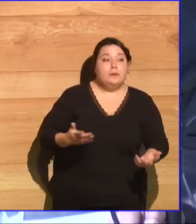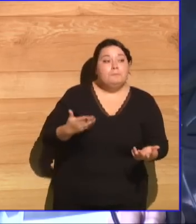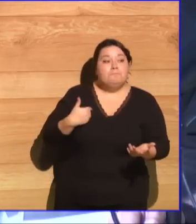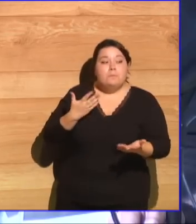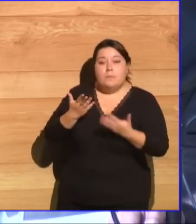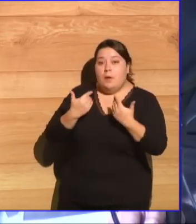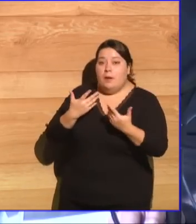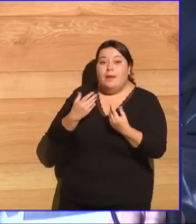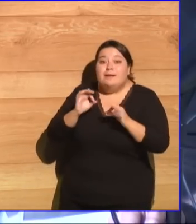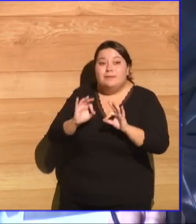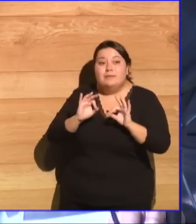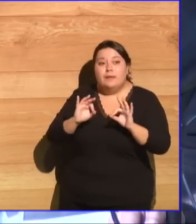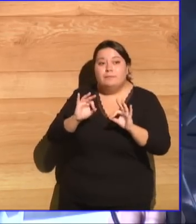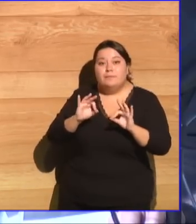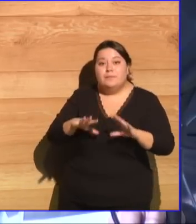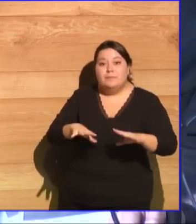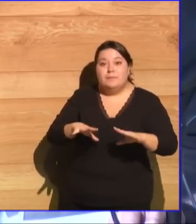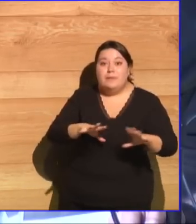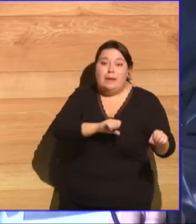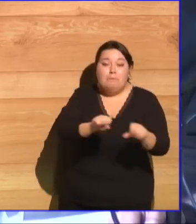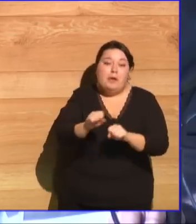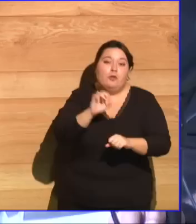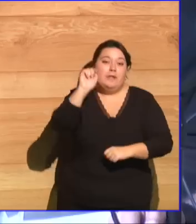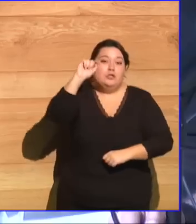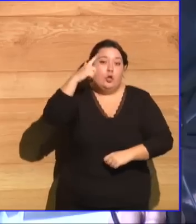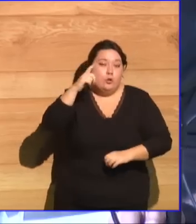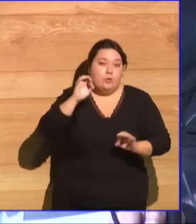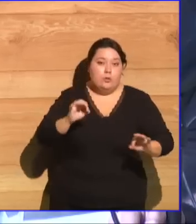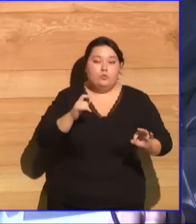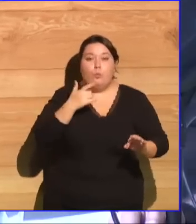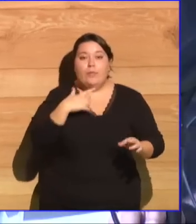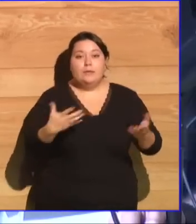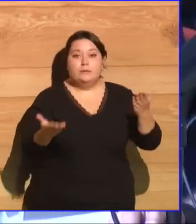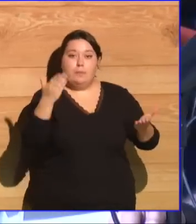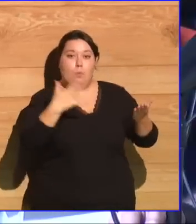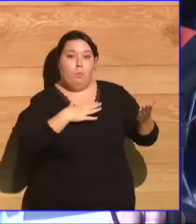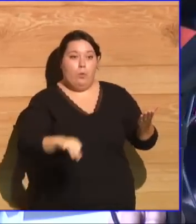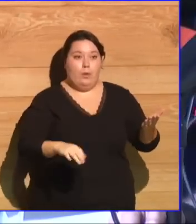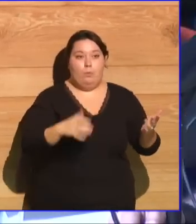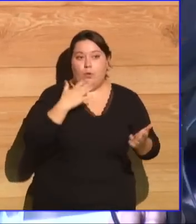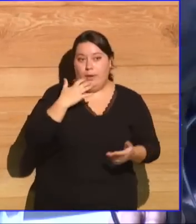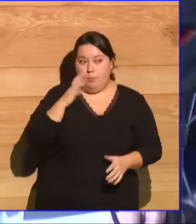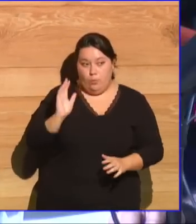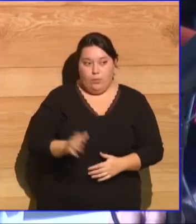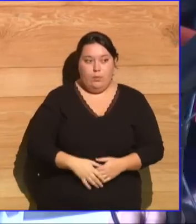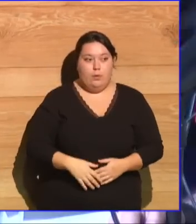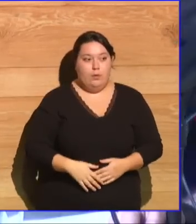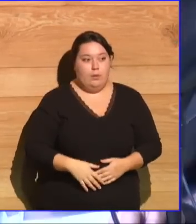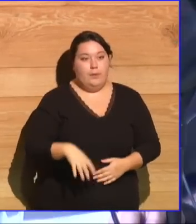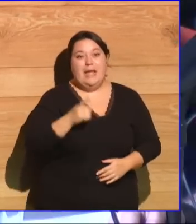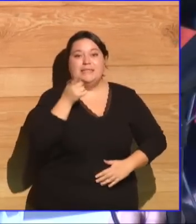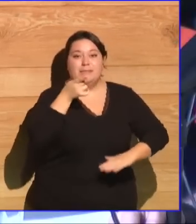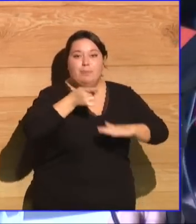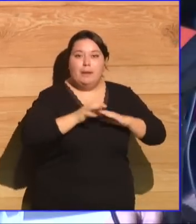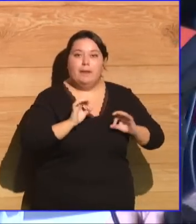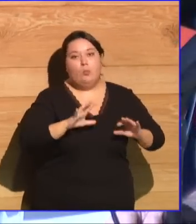que ahora vamos a hablar del Imperio del Sol, podías haber dicho un marco incomparable. Ah, Por ejemplo. Ujú. Steven Spielberg, la ciudad